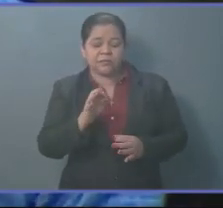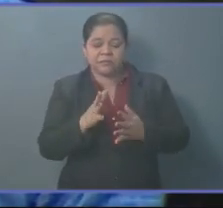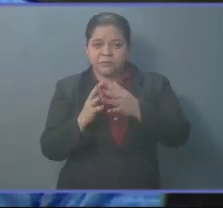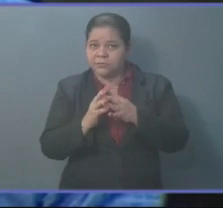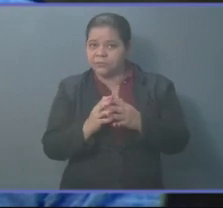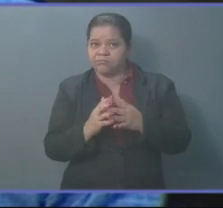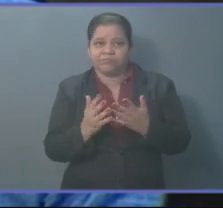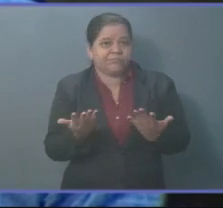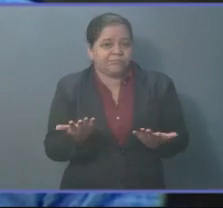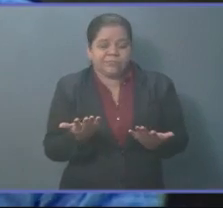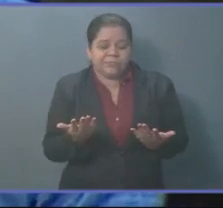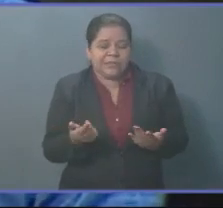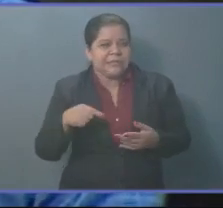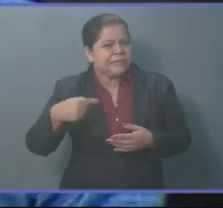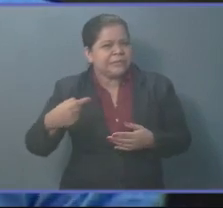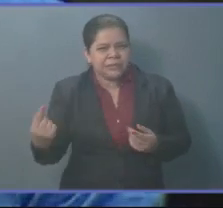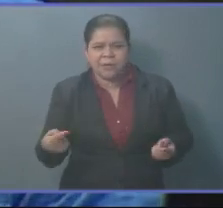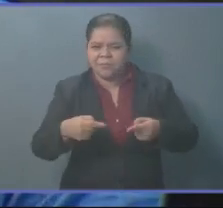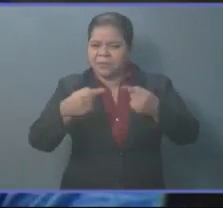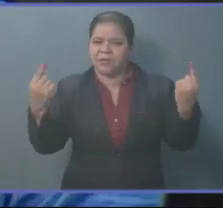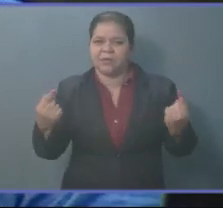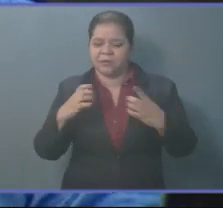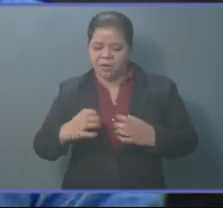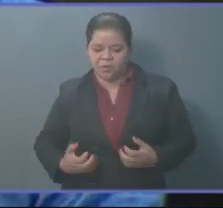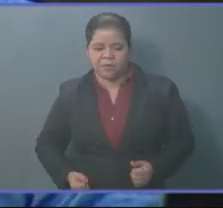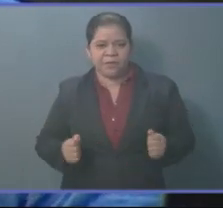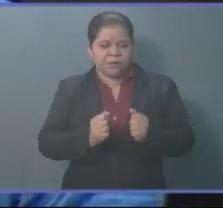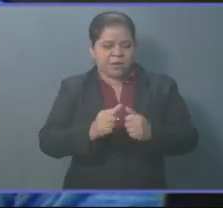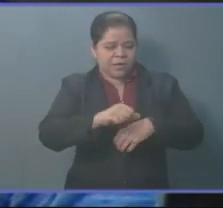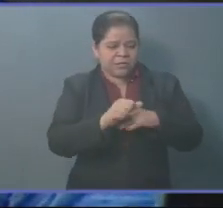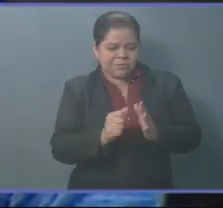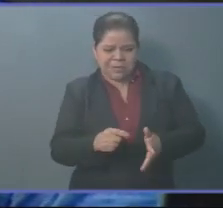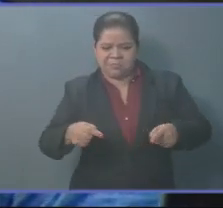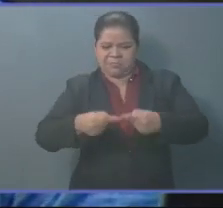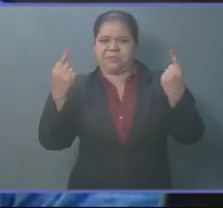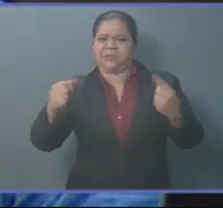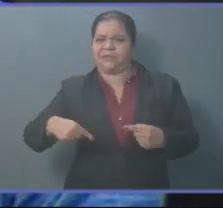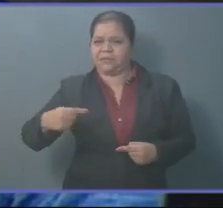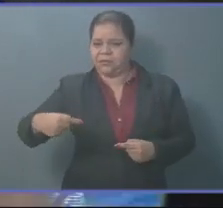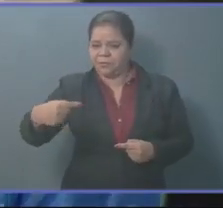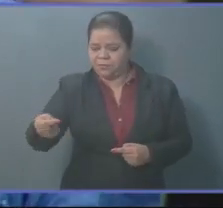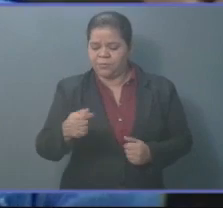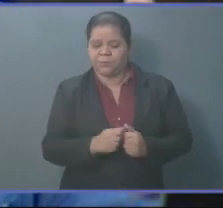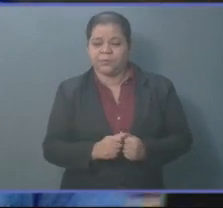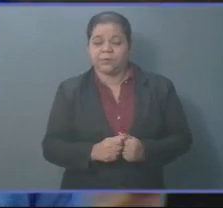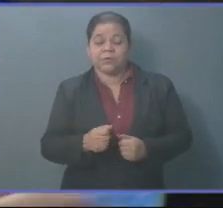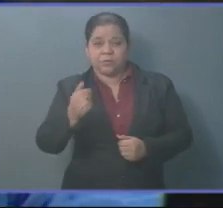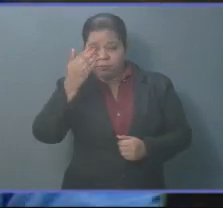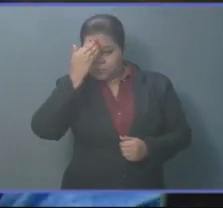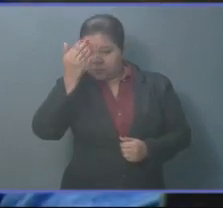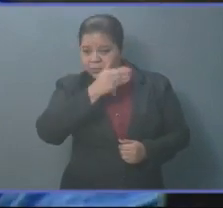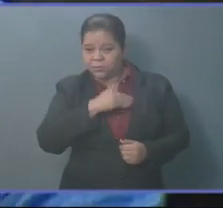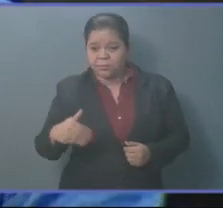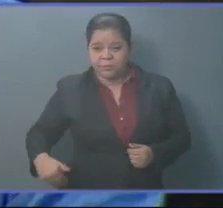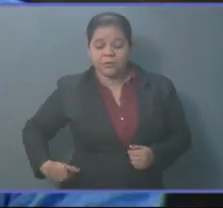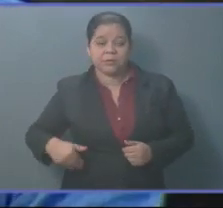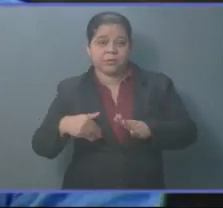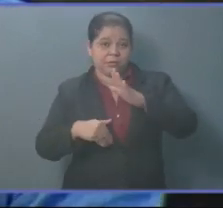haber consensos. Creo que no es justificación el que el presidente de la